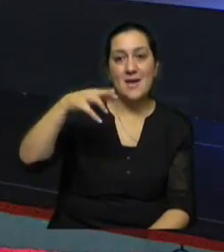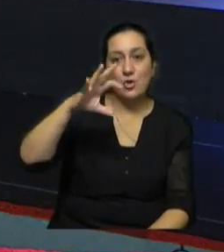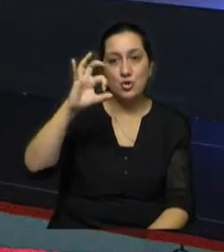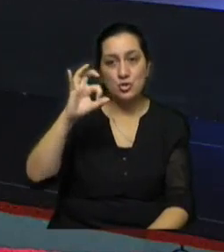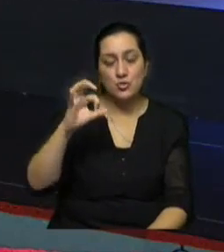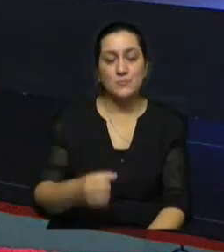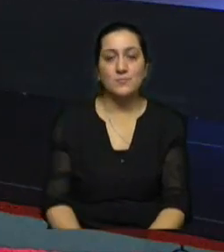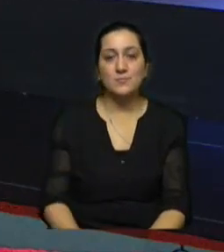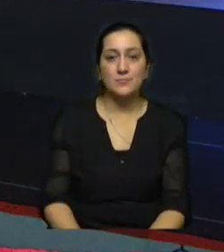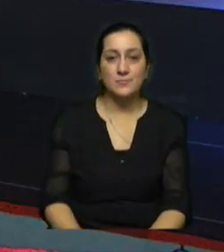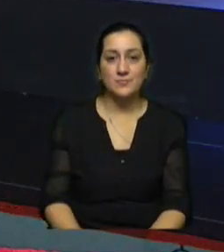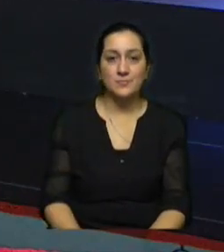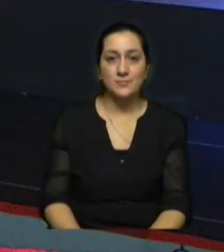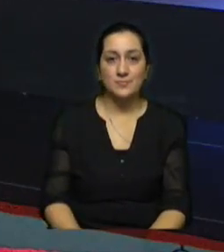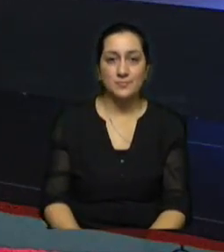enorme.